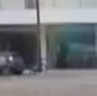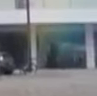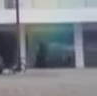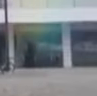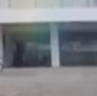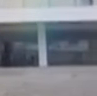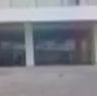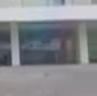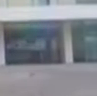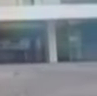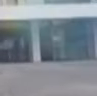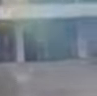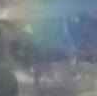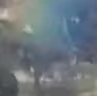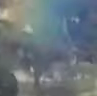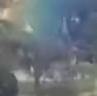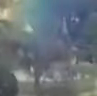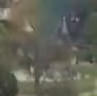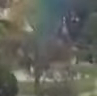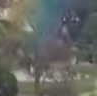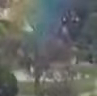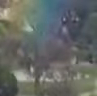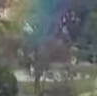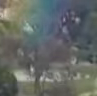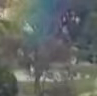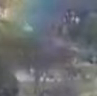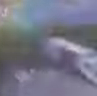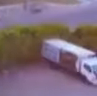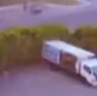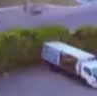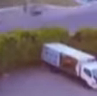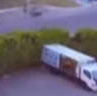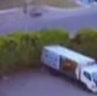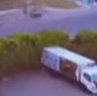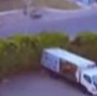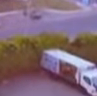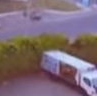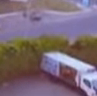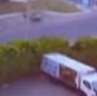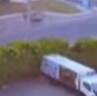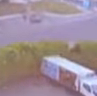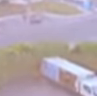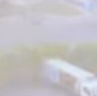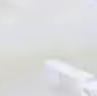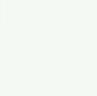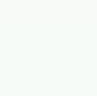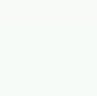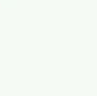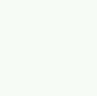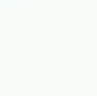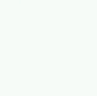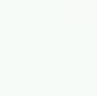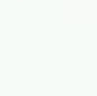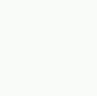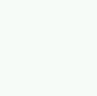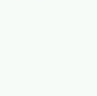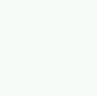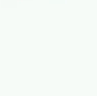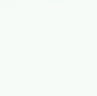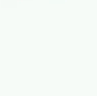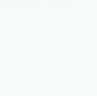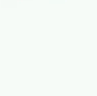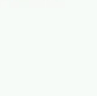Inauguración del Teatro Nacional Benjamín Carrión y del primer Festival Internacional de Artes Vivas Loja